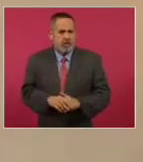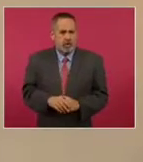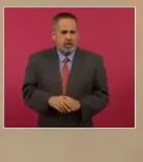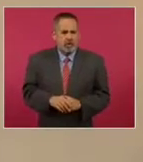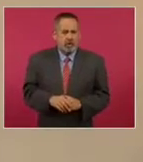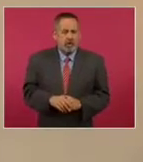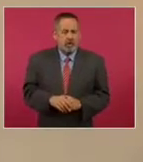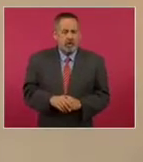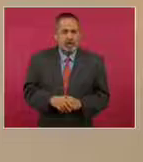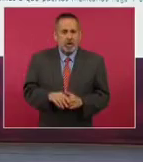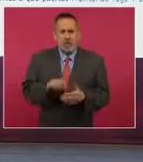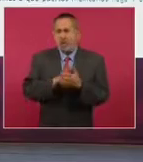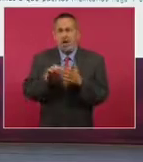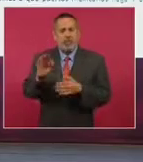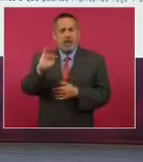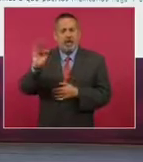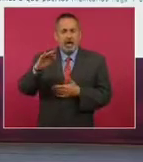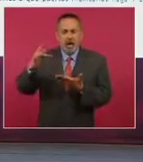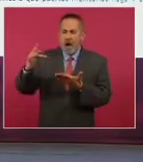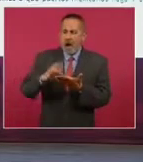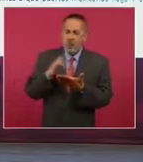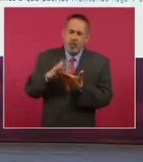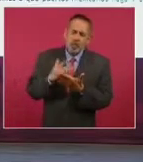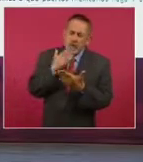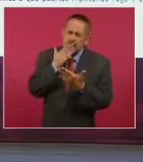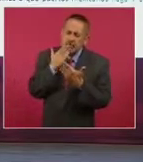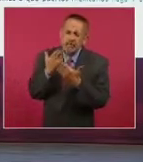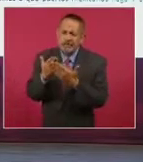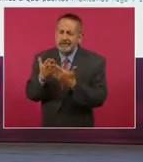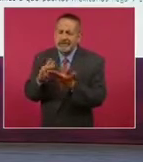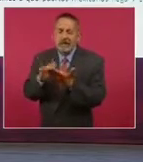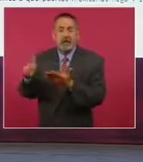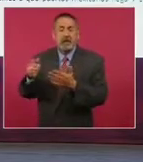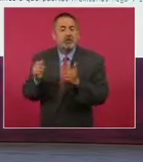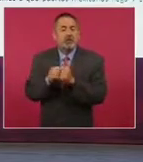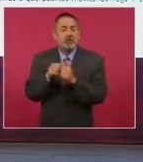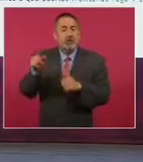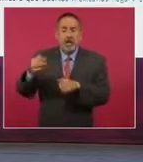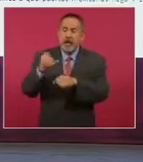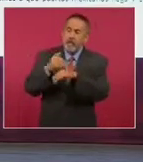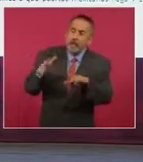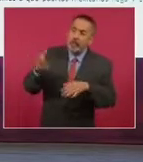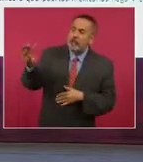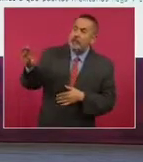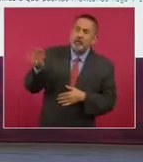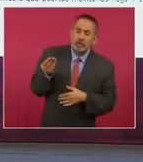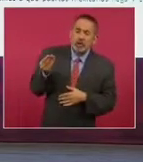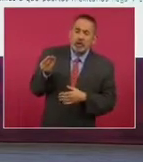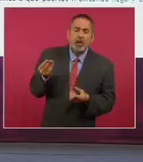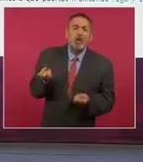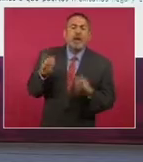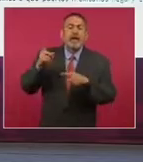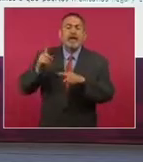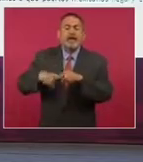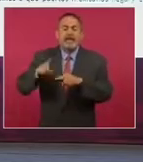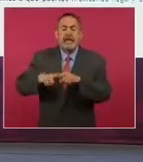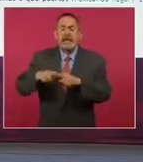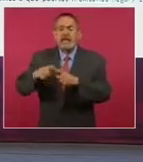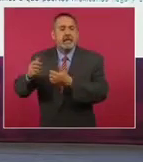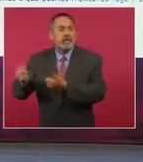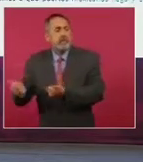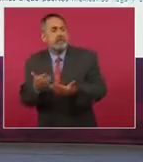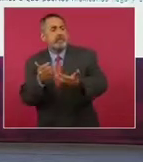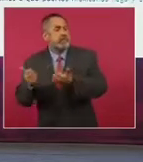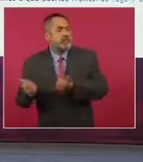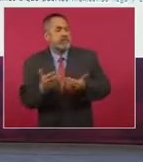sería un apoyo inestimable contar con información sobre quiénes importan